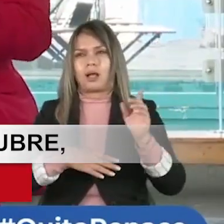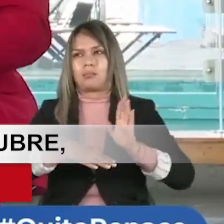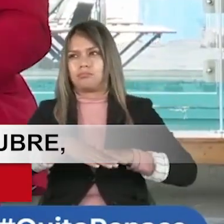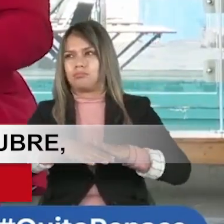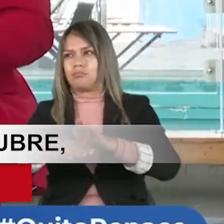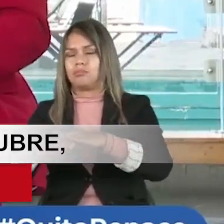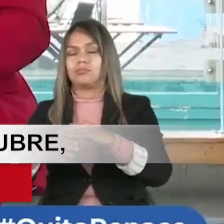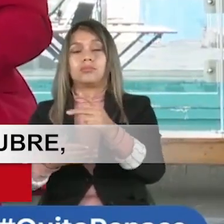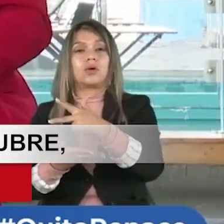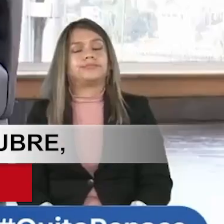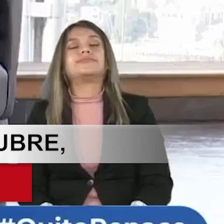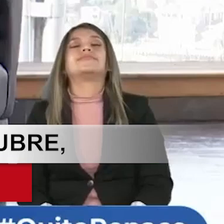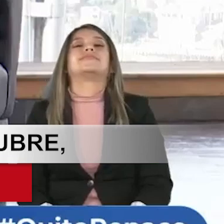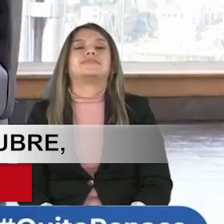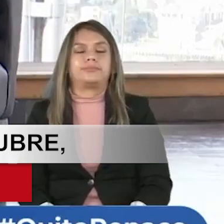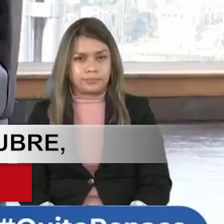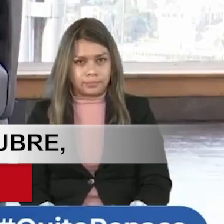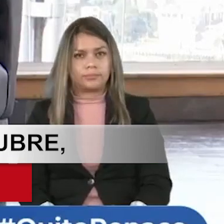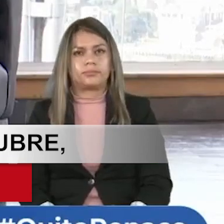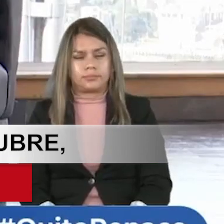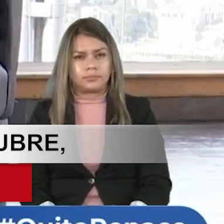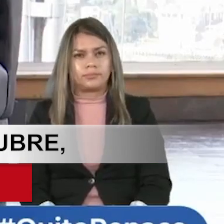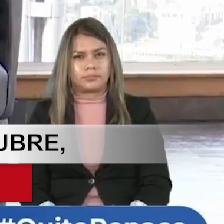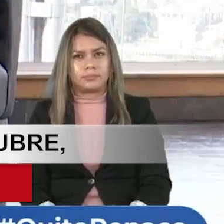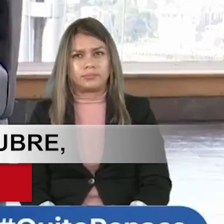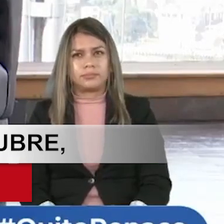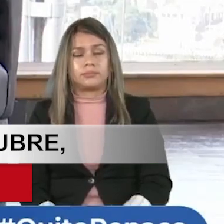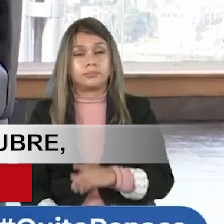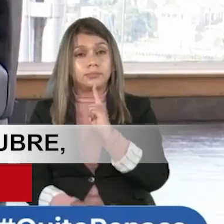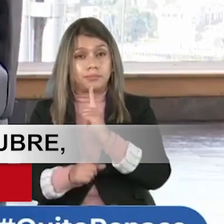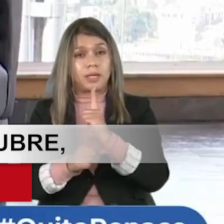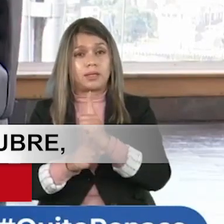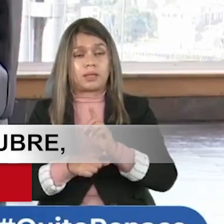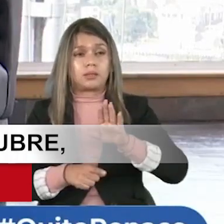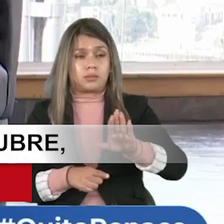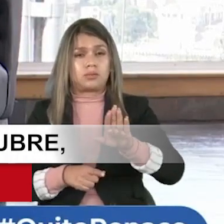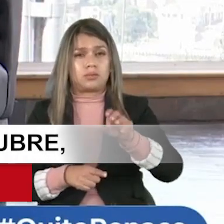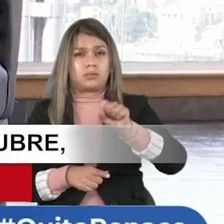actividades de la semana. Adriana Bermeo, Unción Televisión.